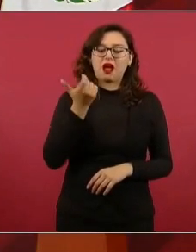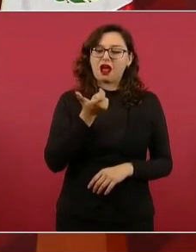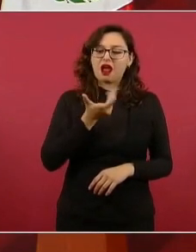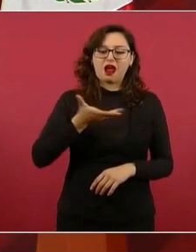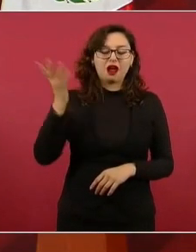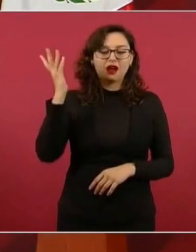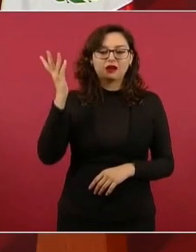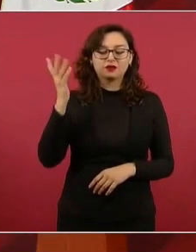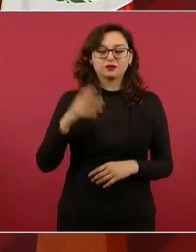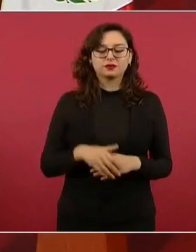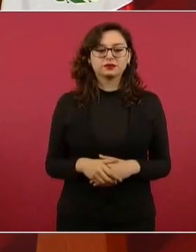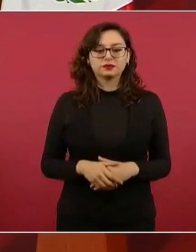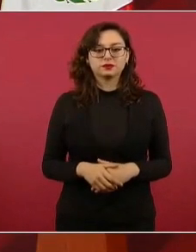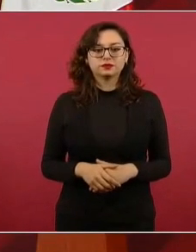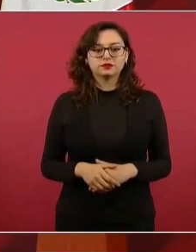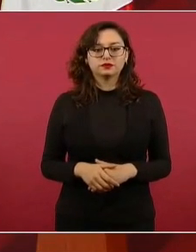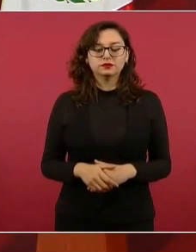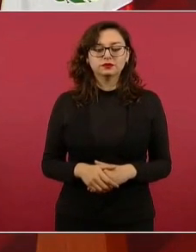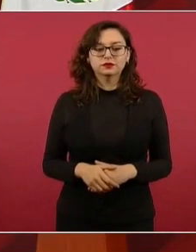¿Sí?